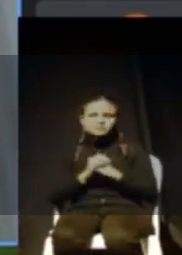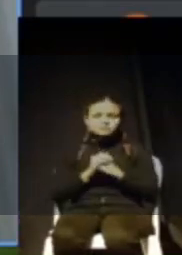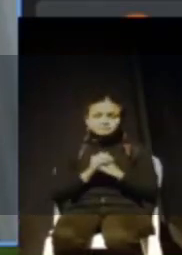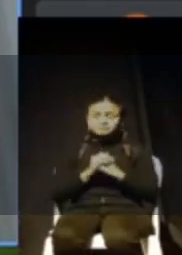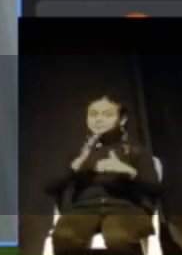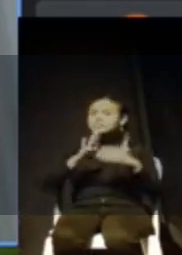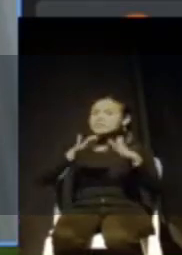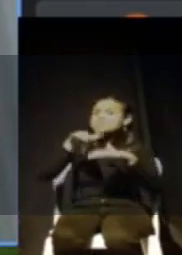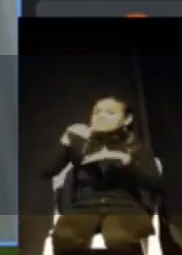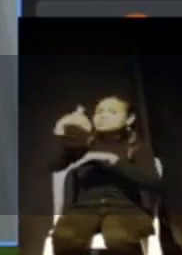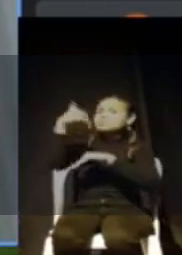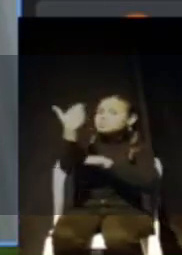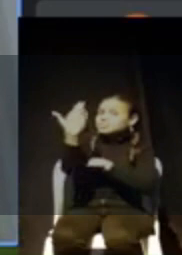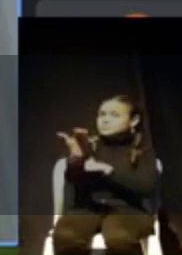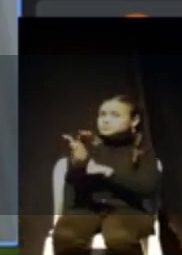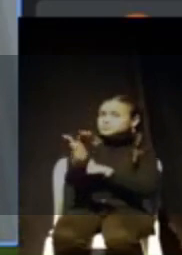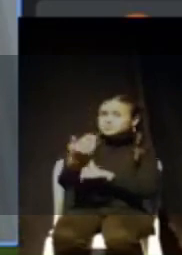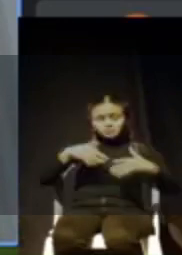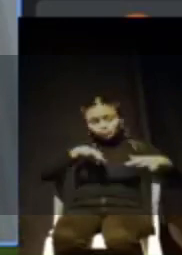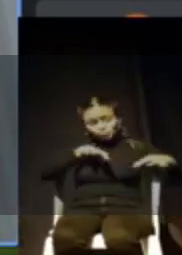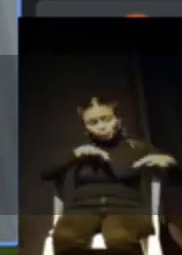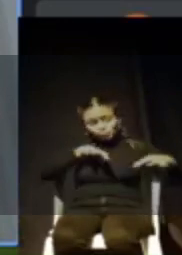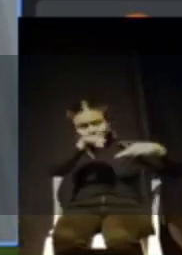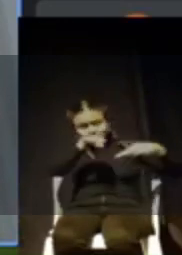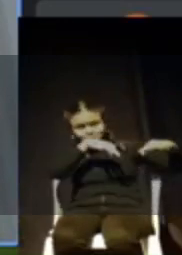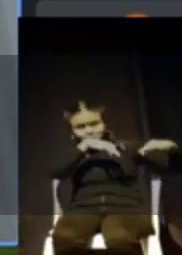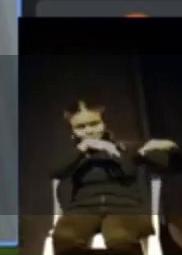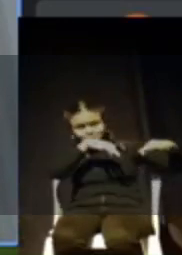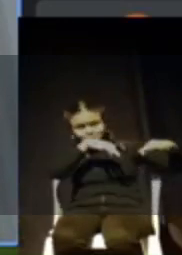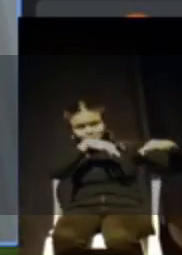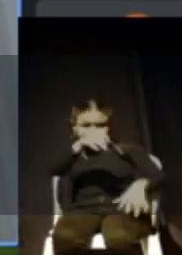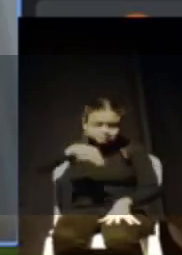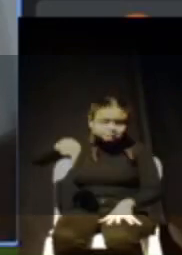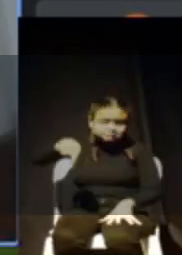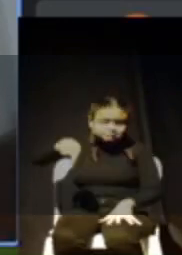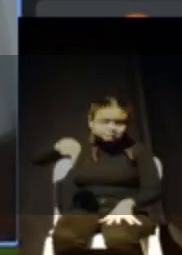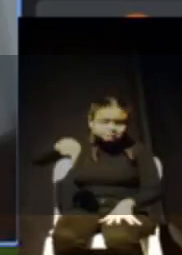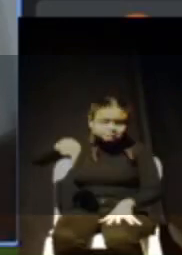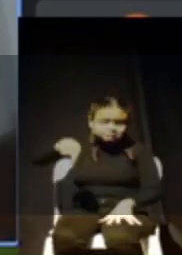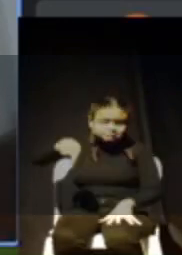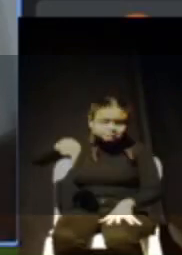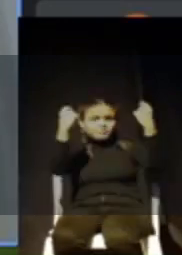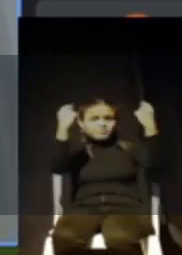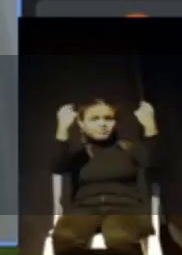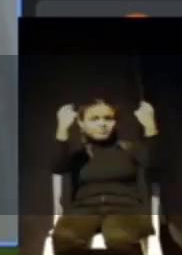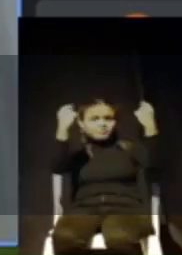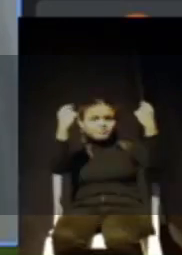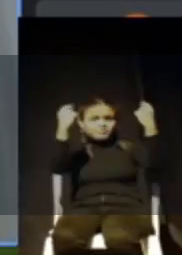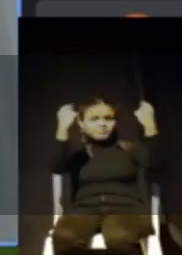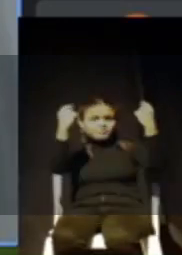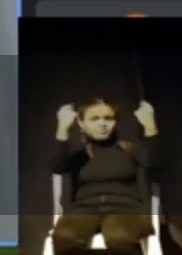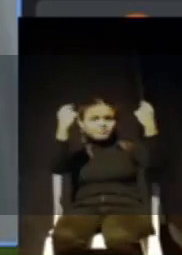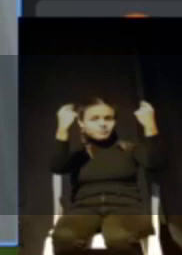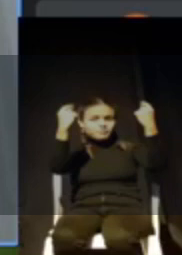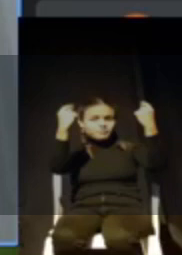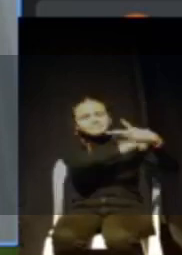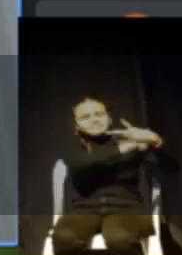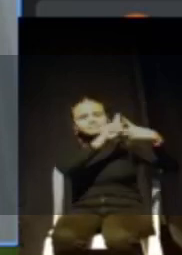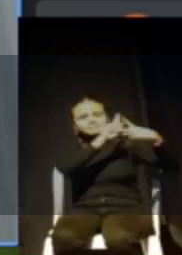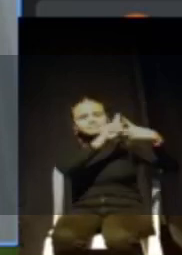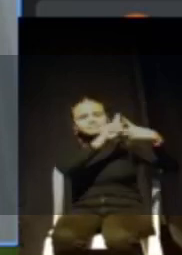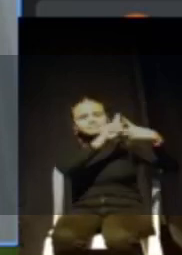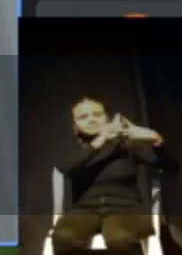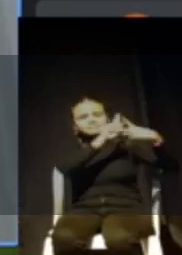una vez esta comprensión, digamos, haya sido precisada, pues entonces pasar a lo que serían